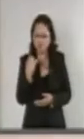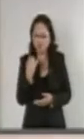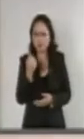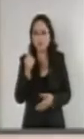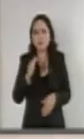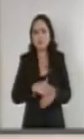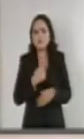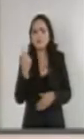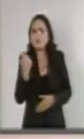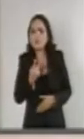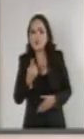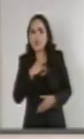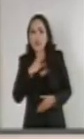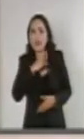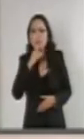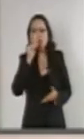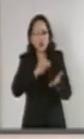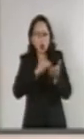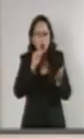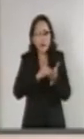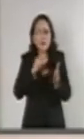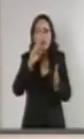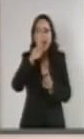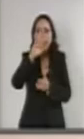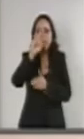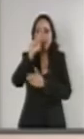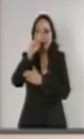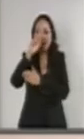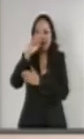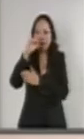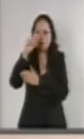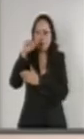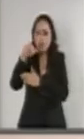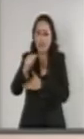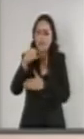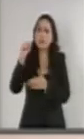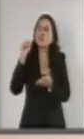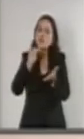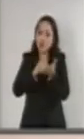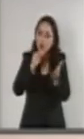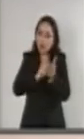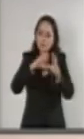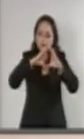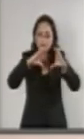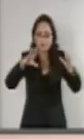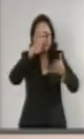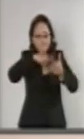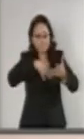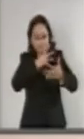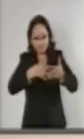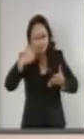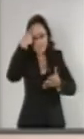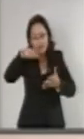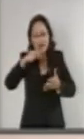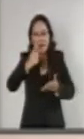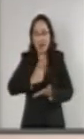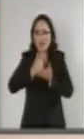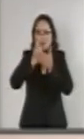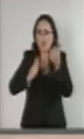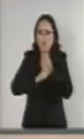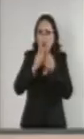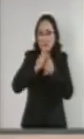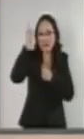ya que sigue estando la risperidona en la tabla de medicamentos como un antipsicótico importante